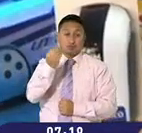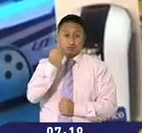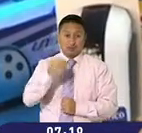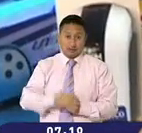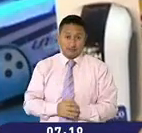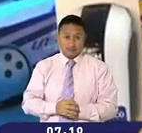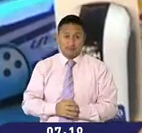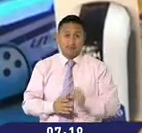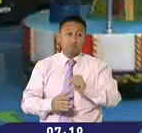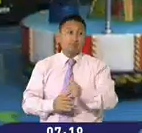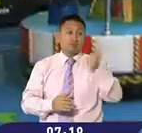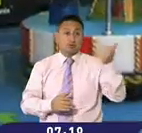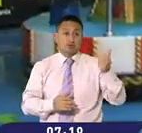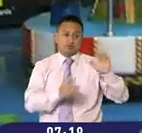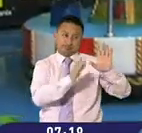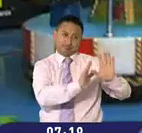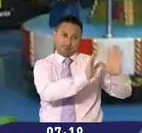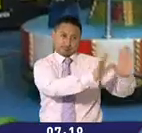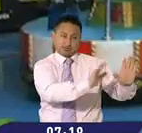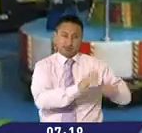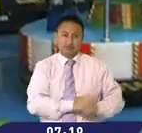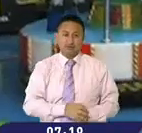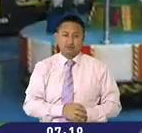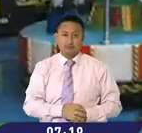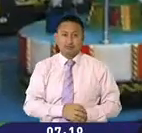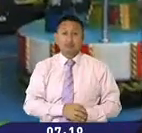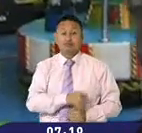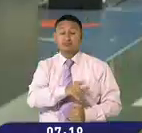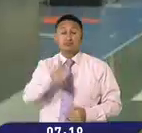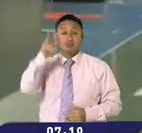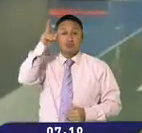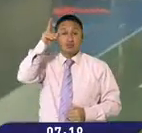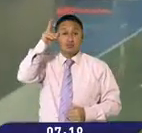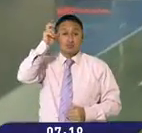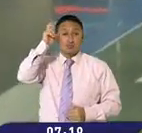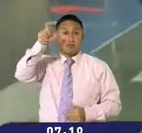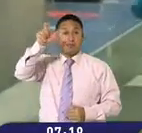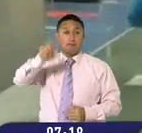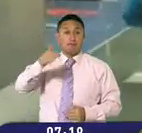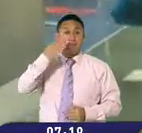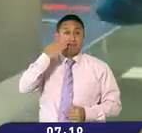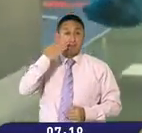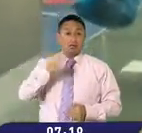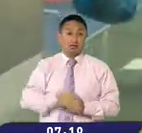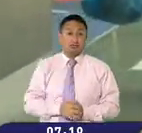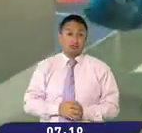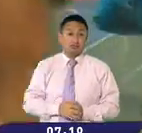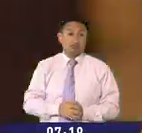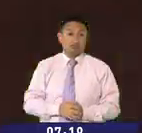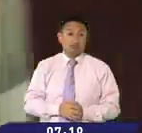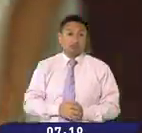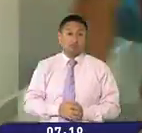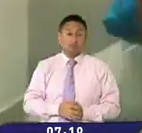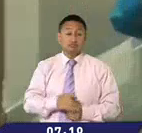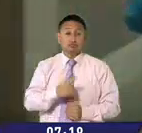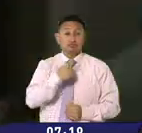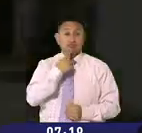esperar. Los criterios de las madres de familia, sin embargo, son diversos. De niños